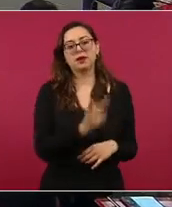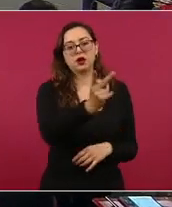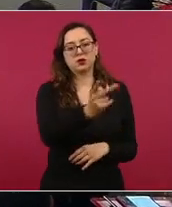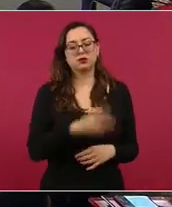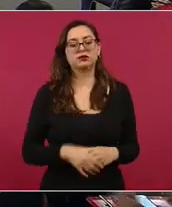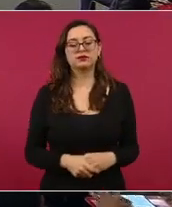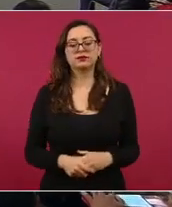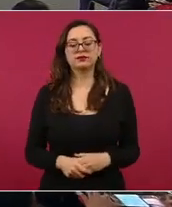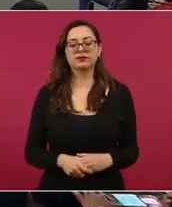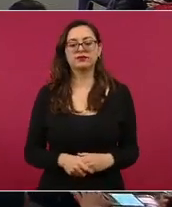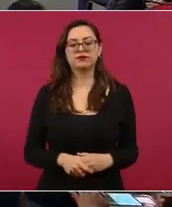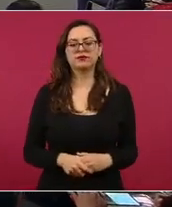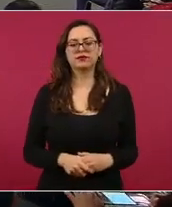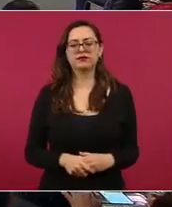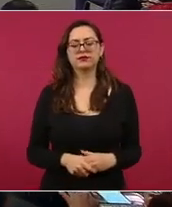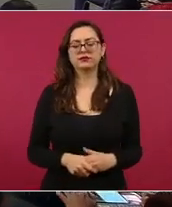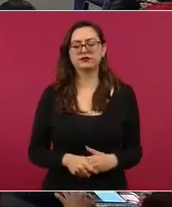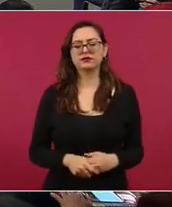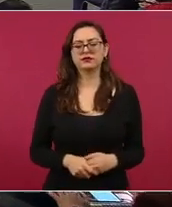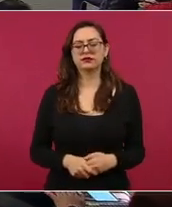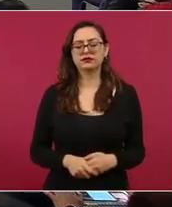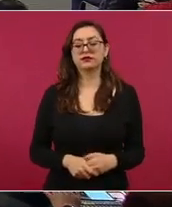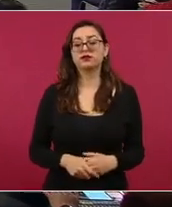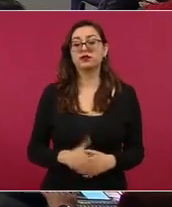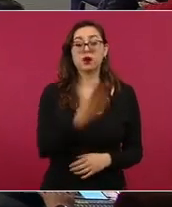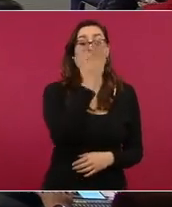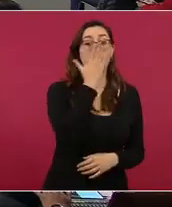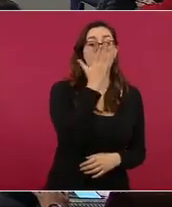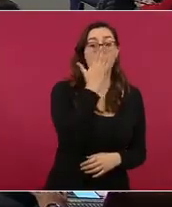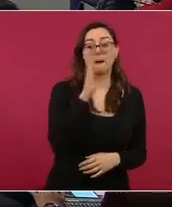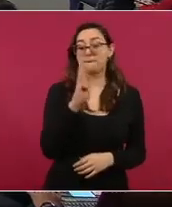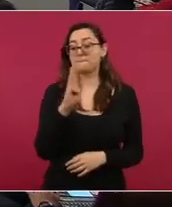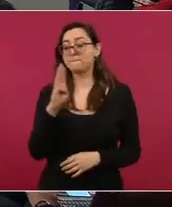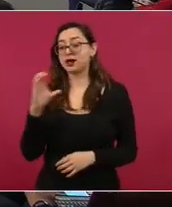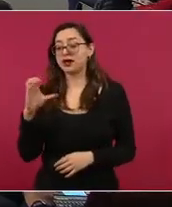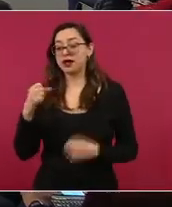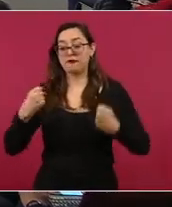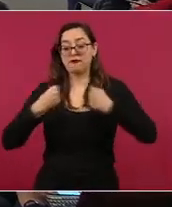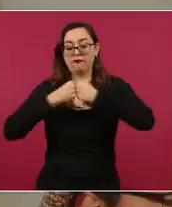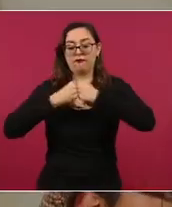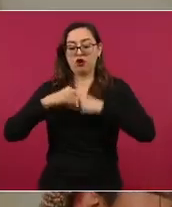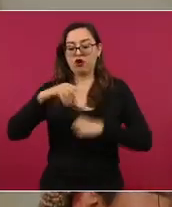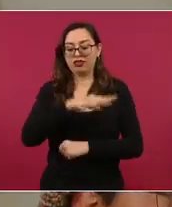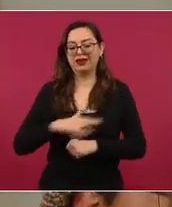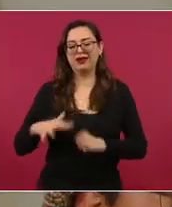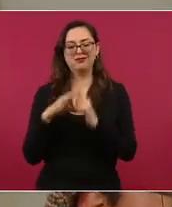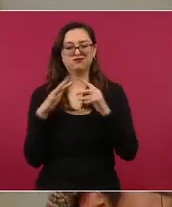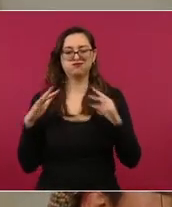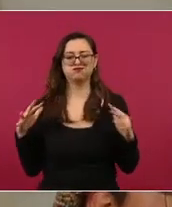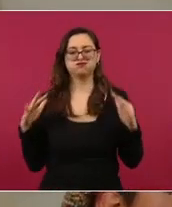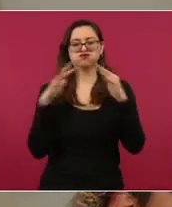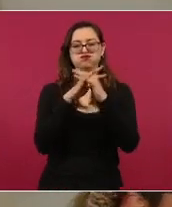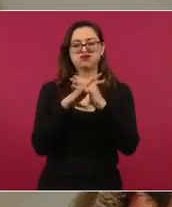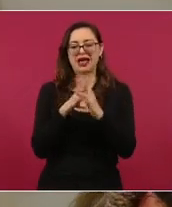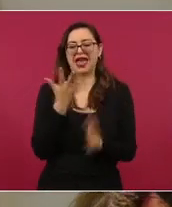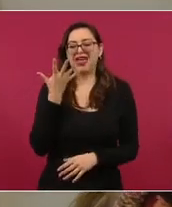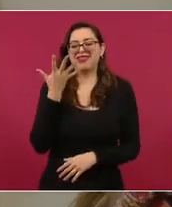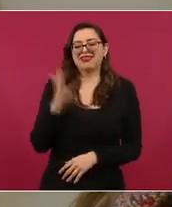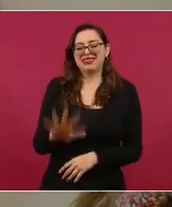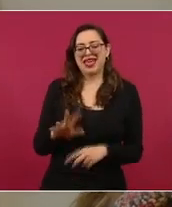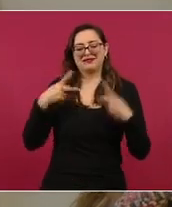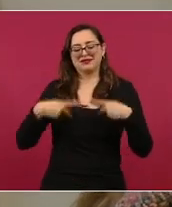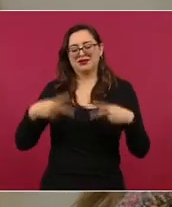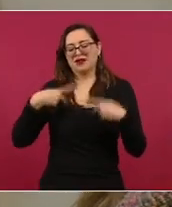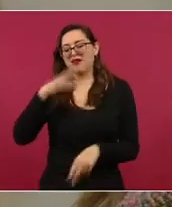hubo un enfrentamiento en los límites entre Sonora y Baja California que dejó 10 muertos, entre ellos pues un menor de